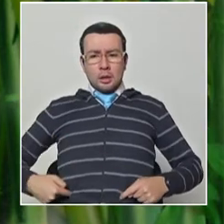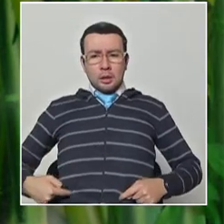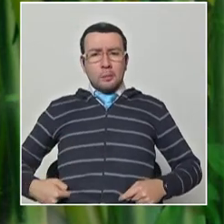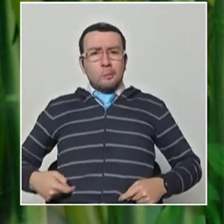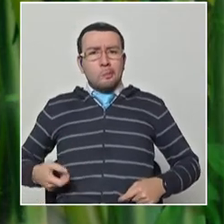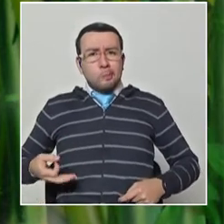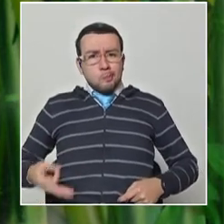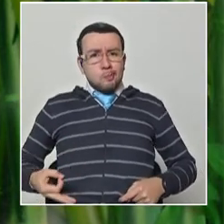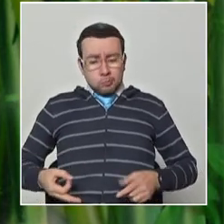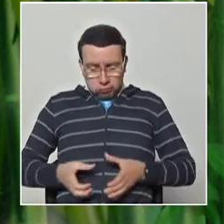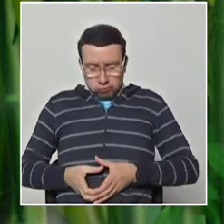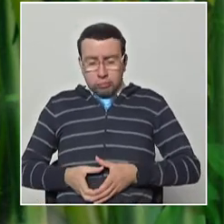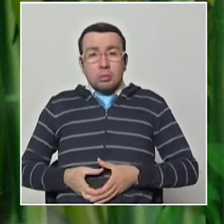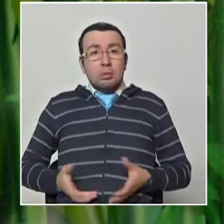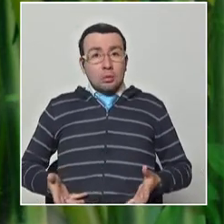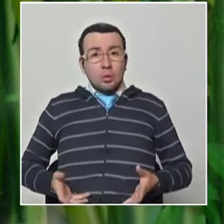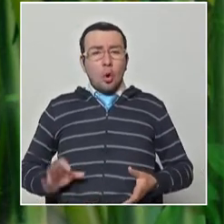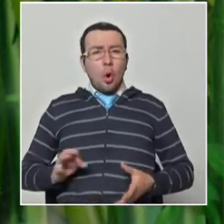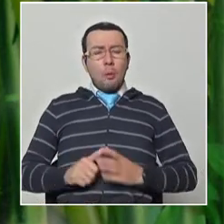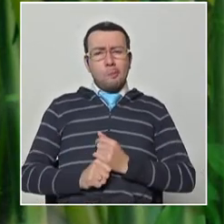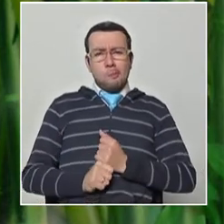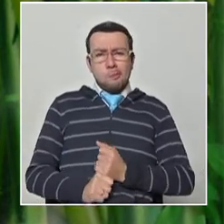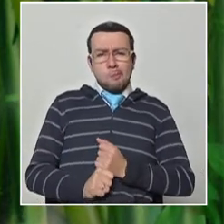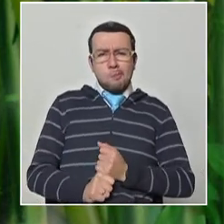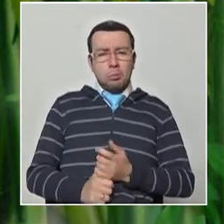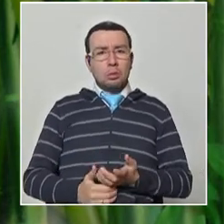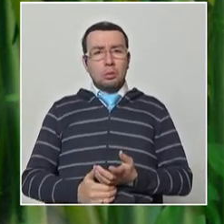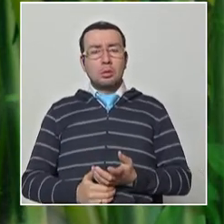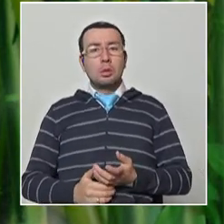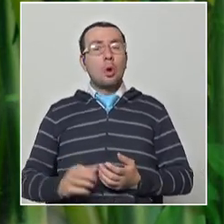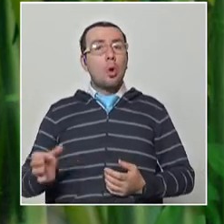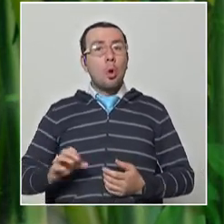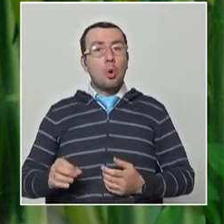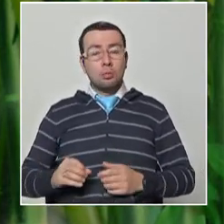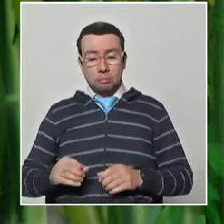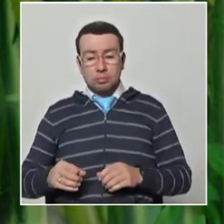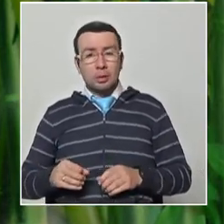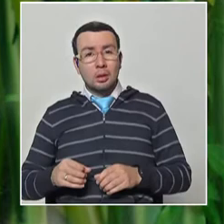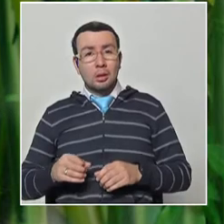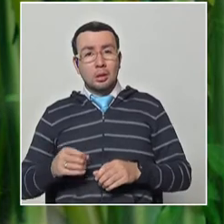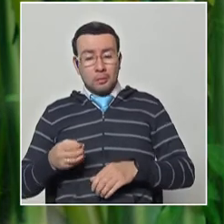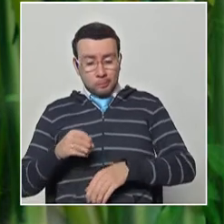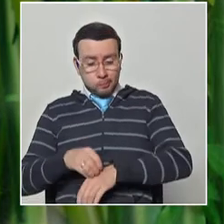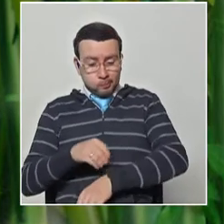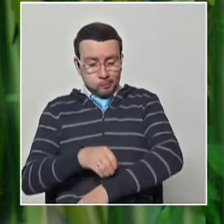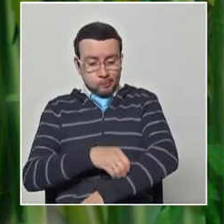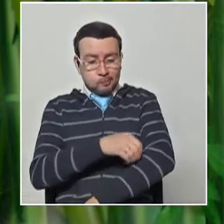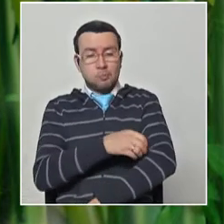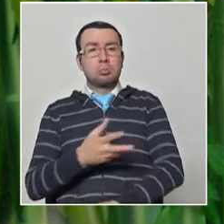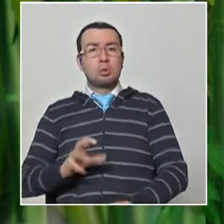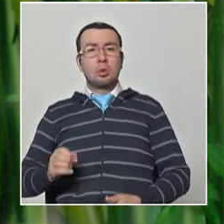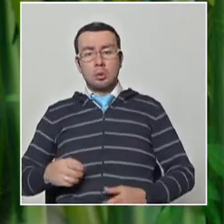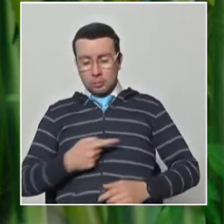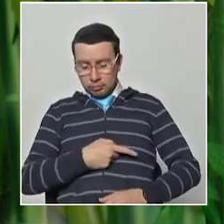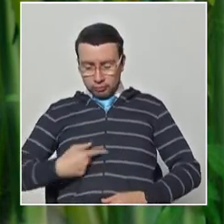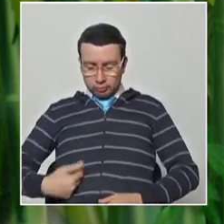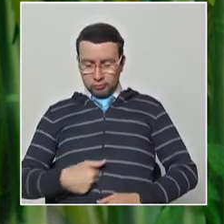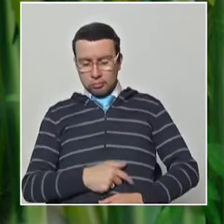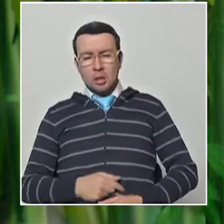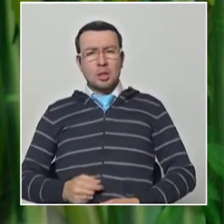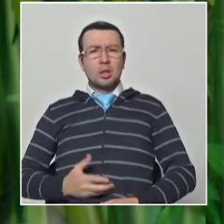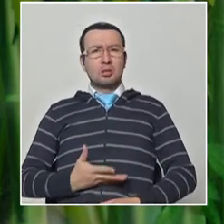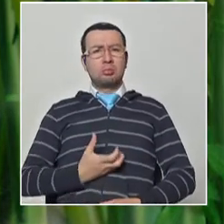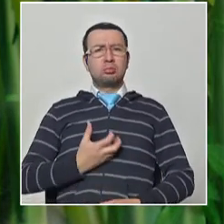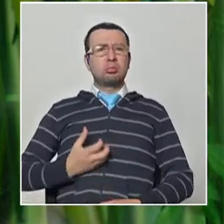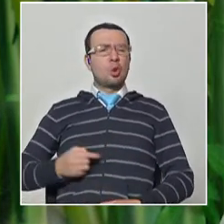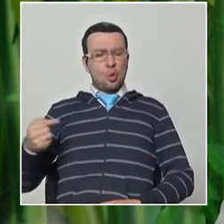vesícula el del estreñimiento el de la colitis el de laverty culitis el de los pólipos el de la gastritis